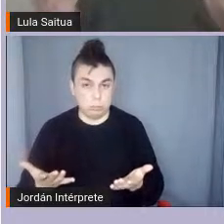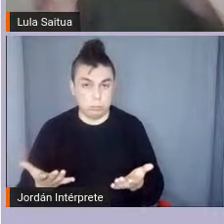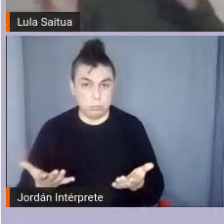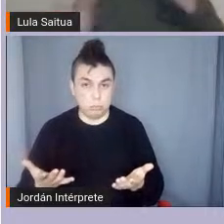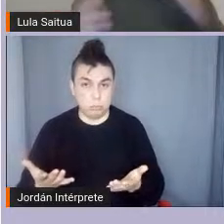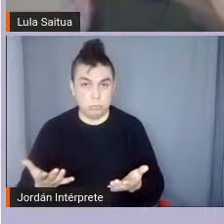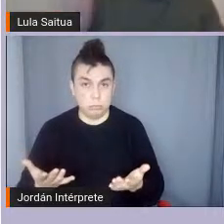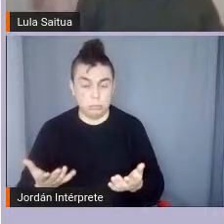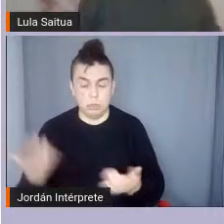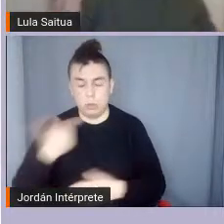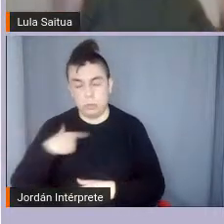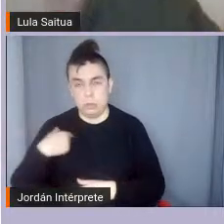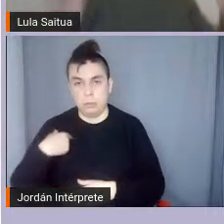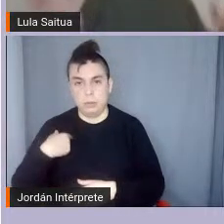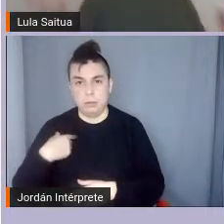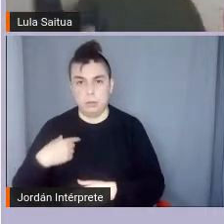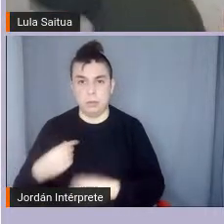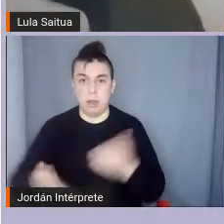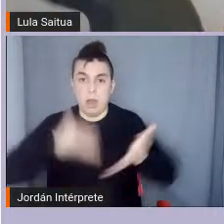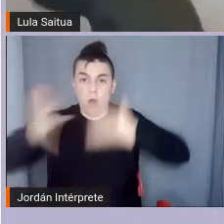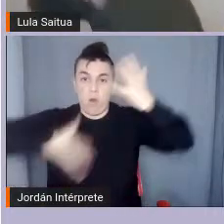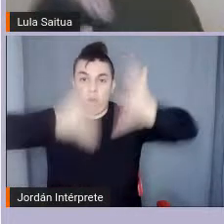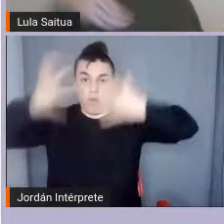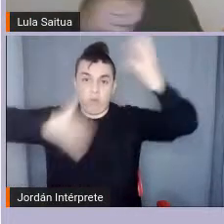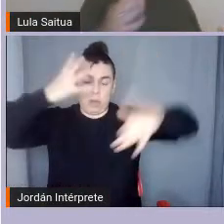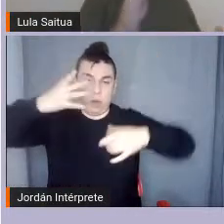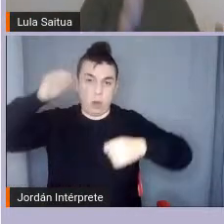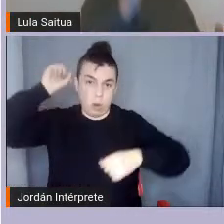una, ¿cómo se llama? De estas bombas de incendio.